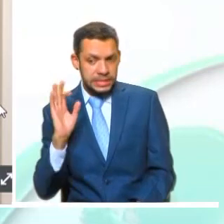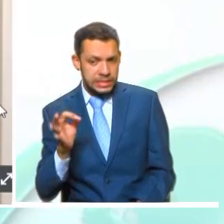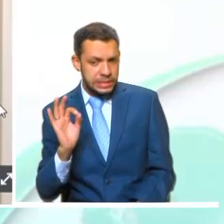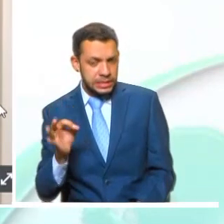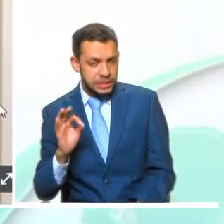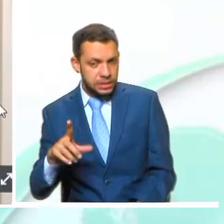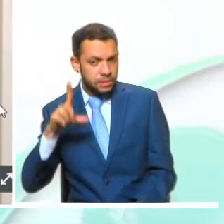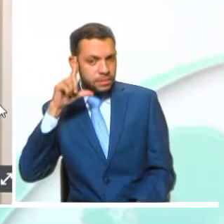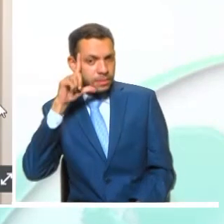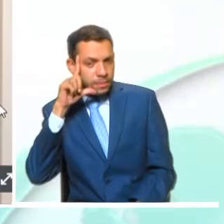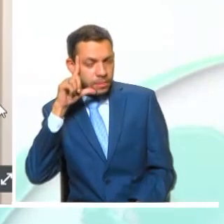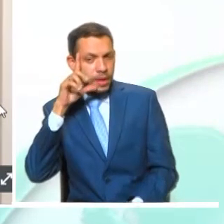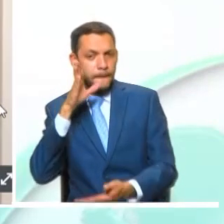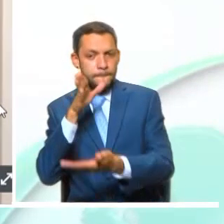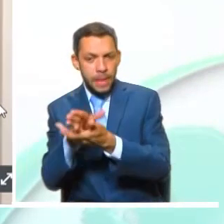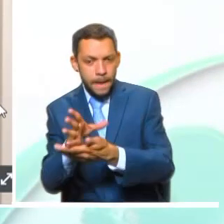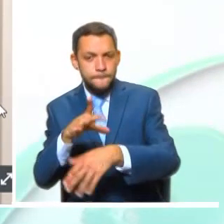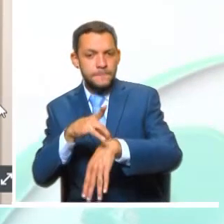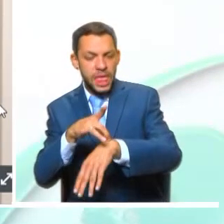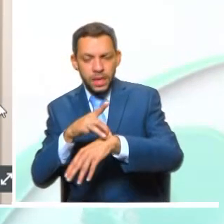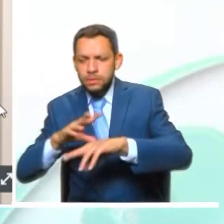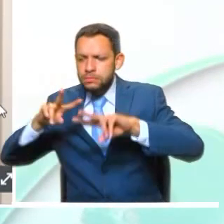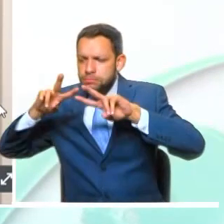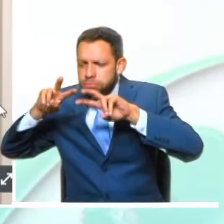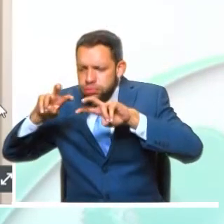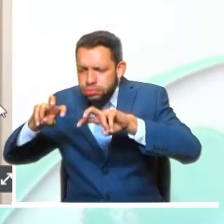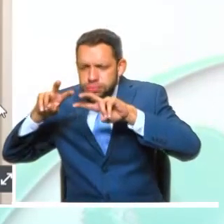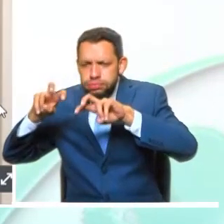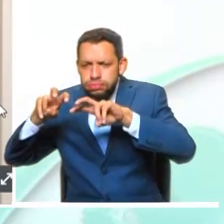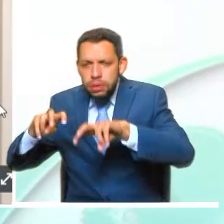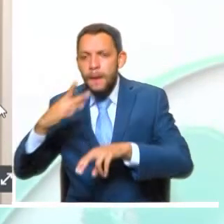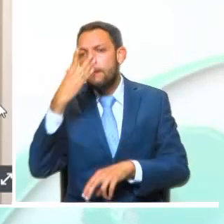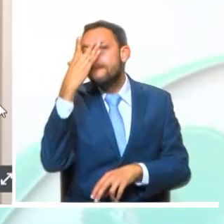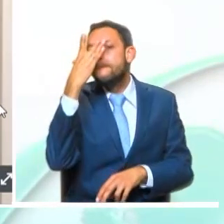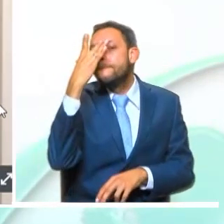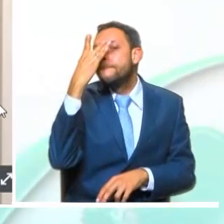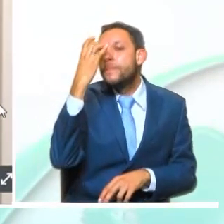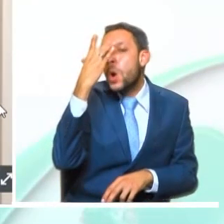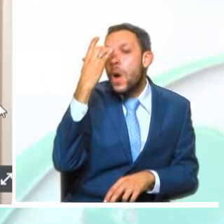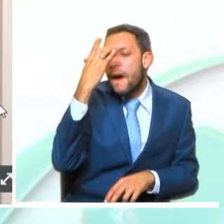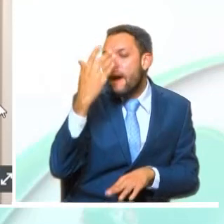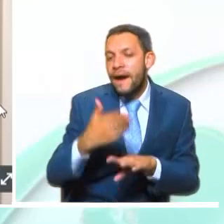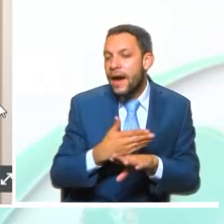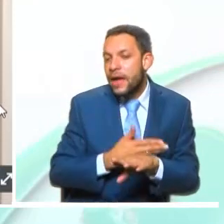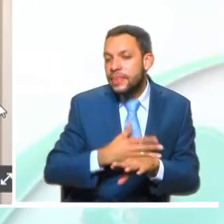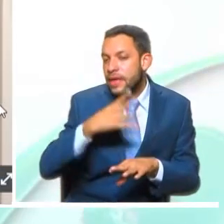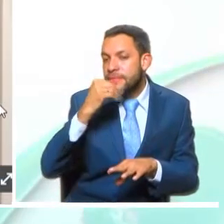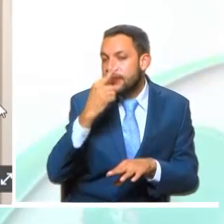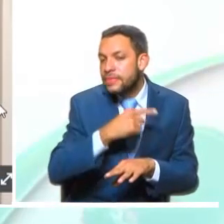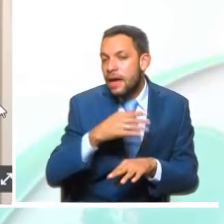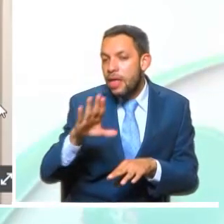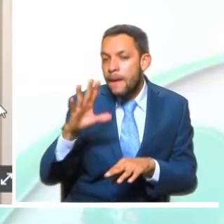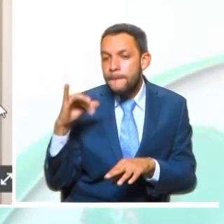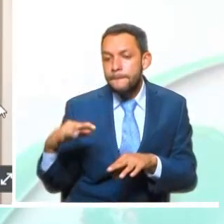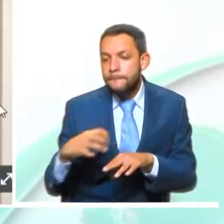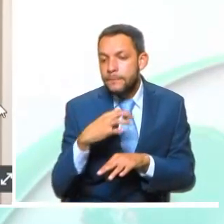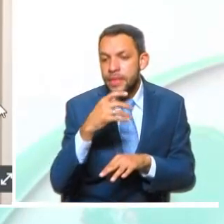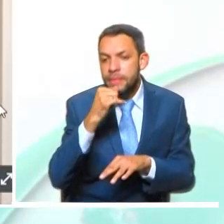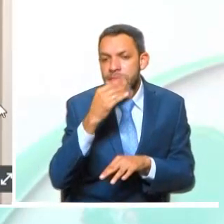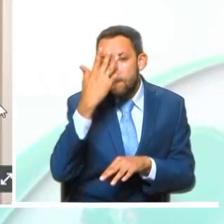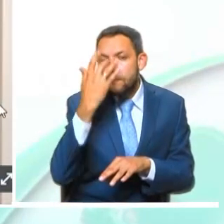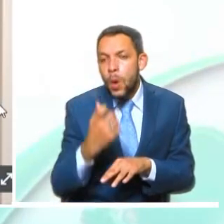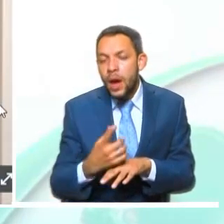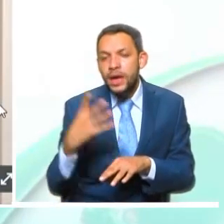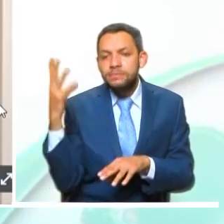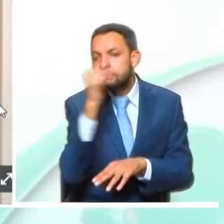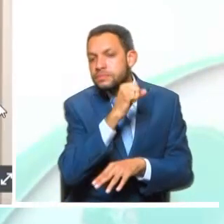citología porque ella llega con un cáncer de ovario porque